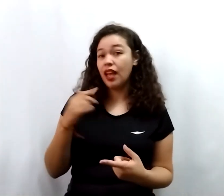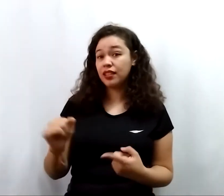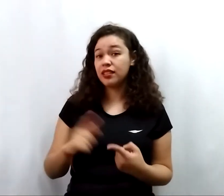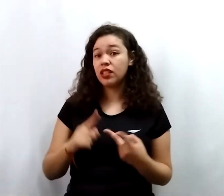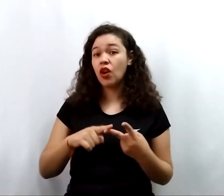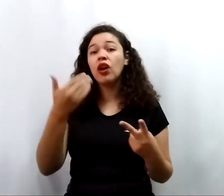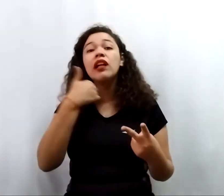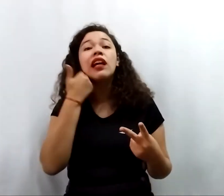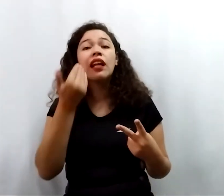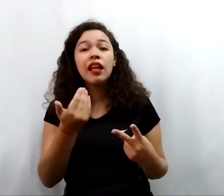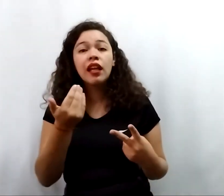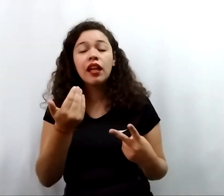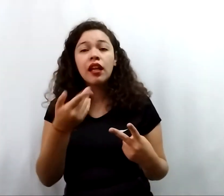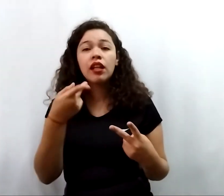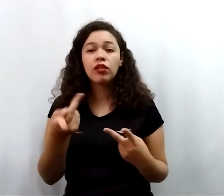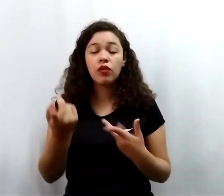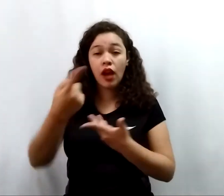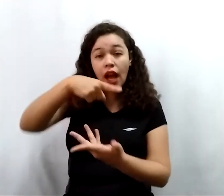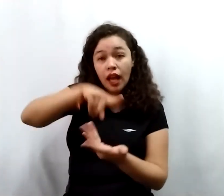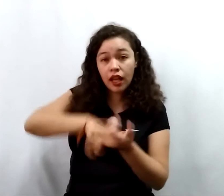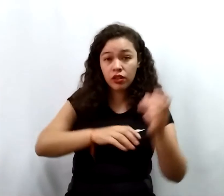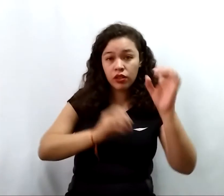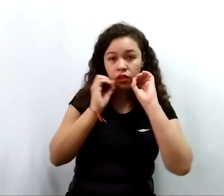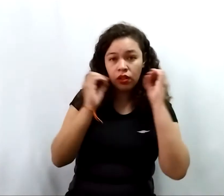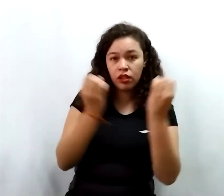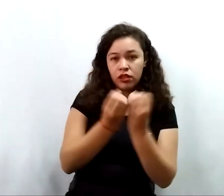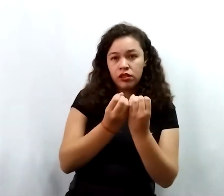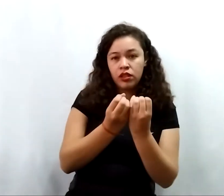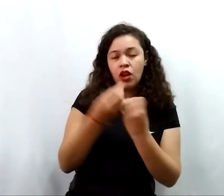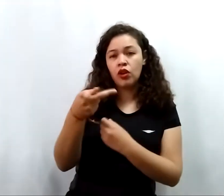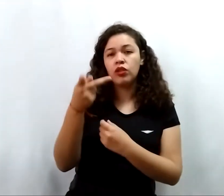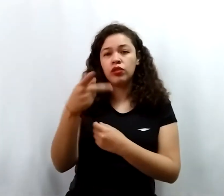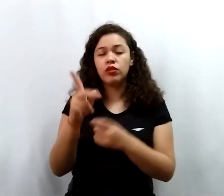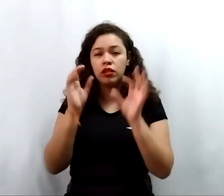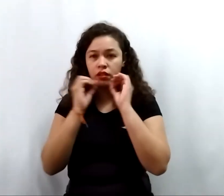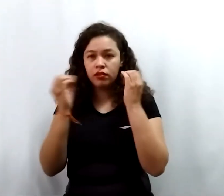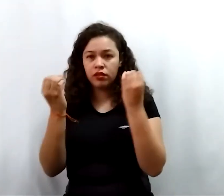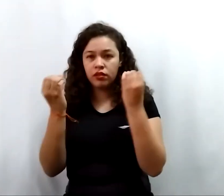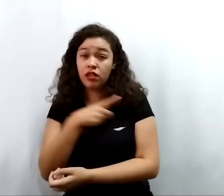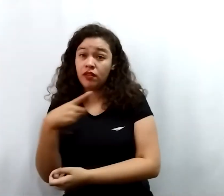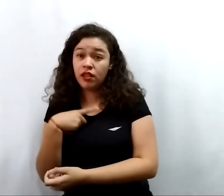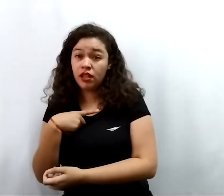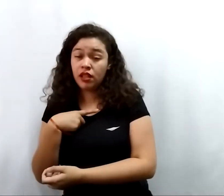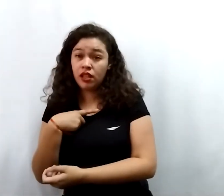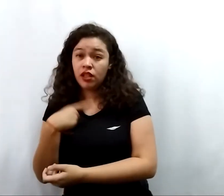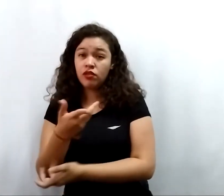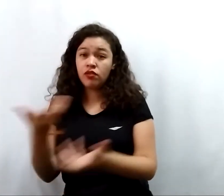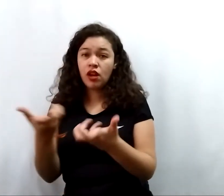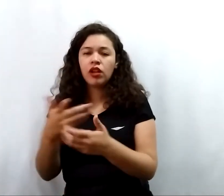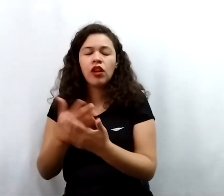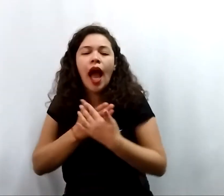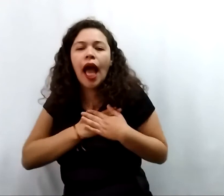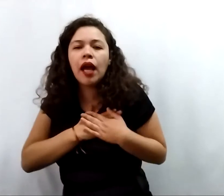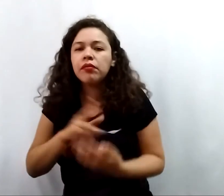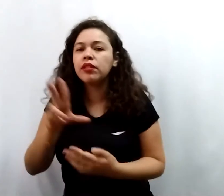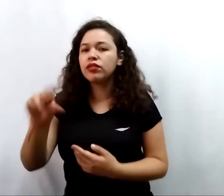estás dentro de una organización o no deberías estar, como yo lo mencioné, haciendo algo que no amas, haciendo algo que